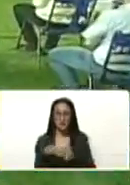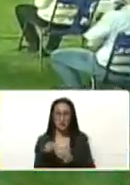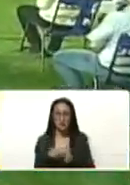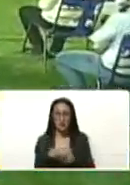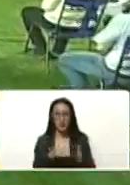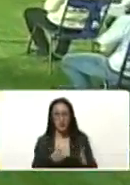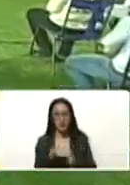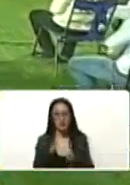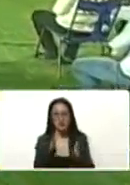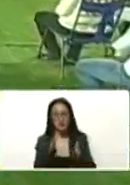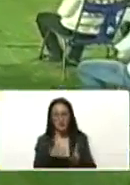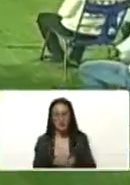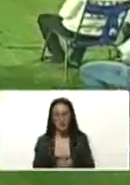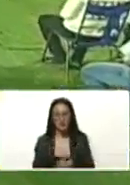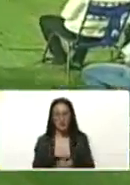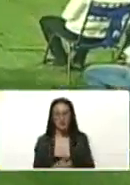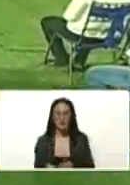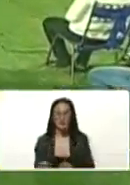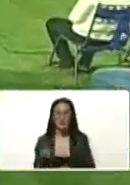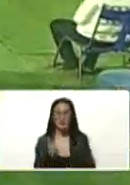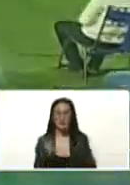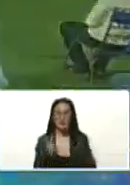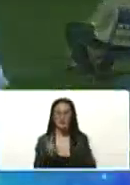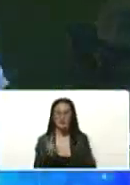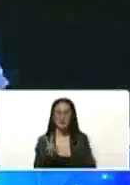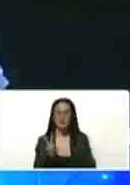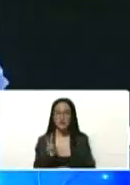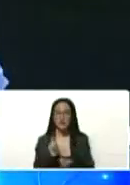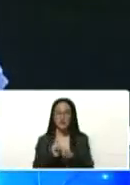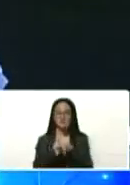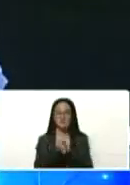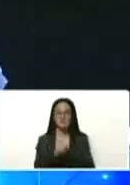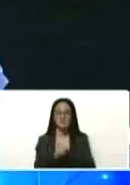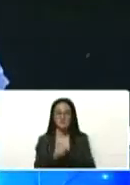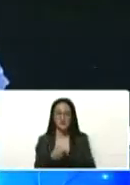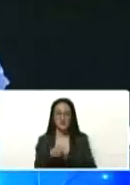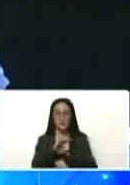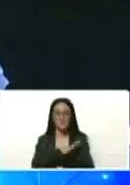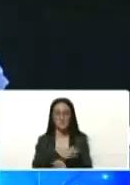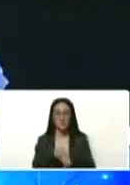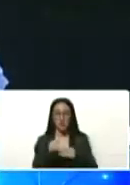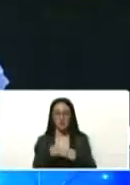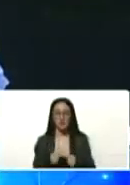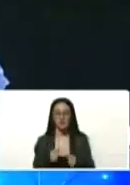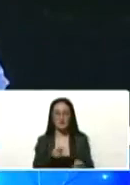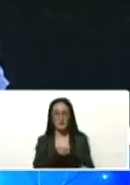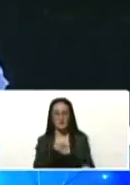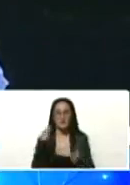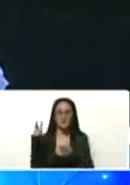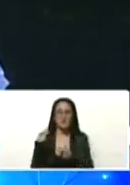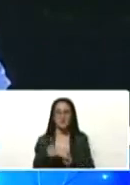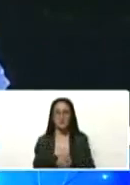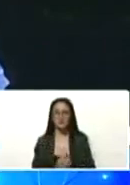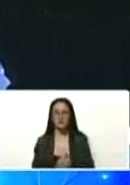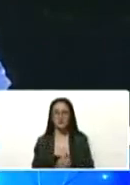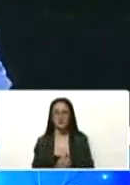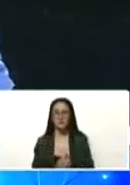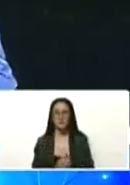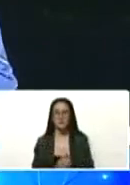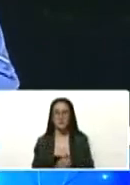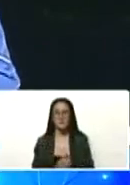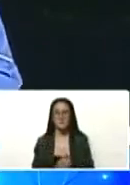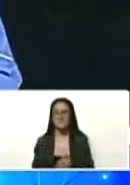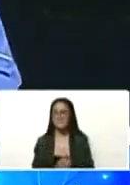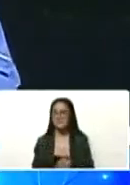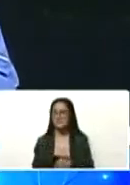ruta, para que Venezuela se convierta en una potencia exportadora de bienes,